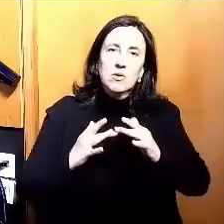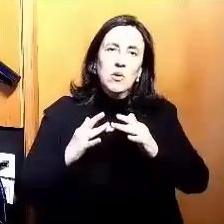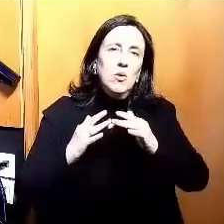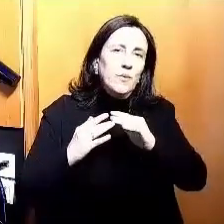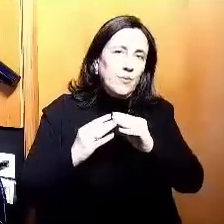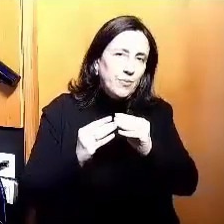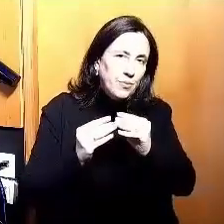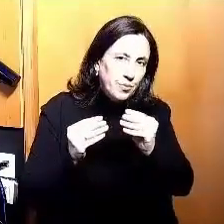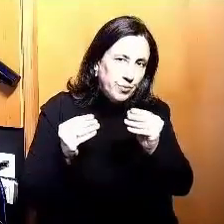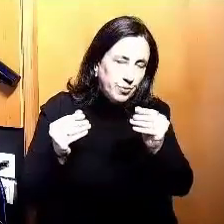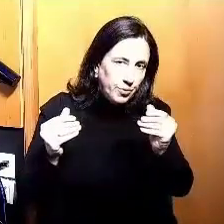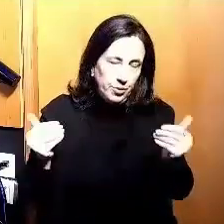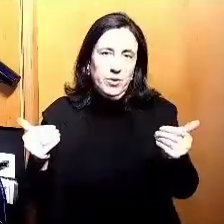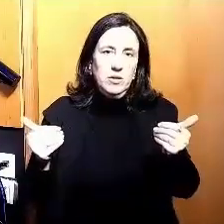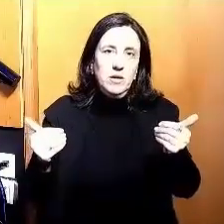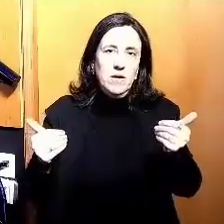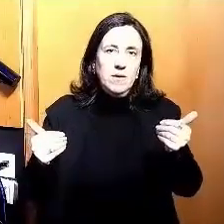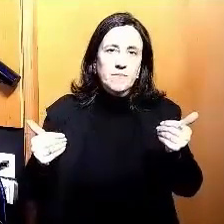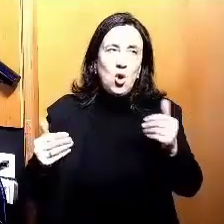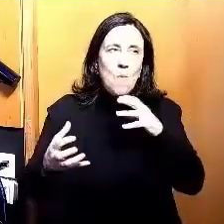bajado, digamos, en términos de su complejidad